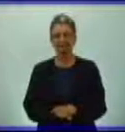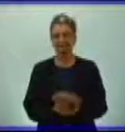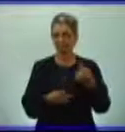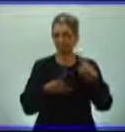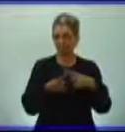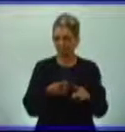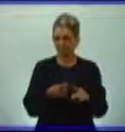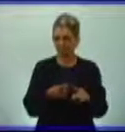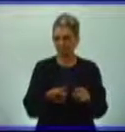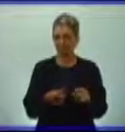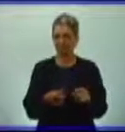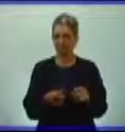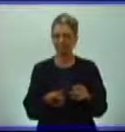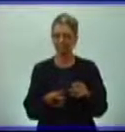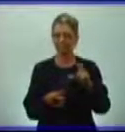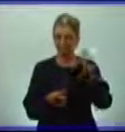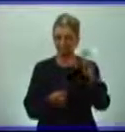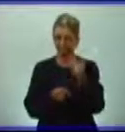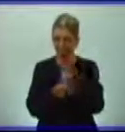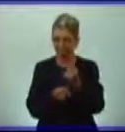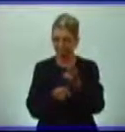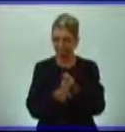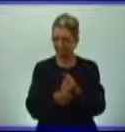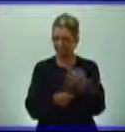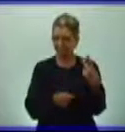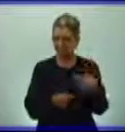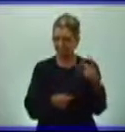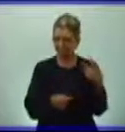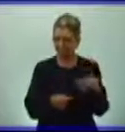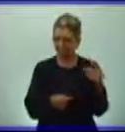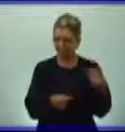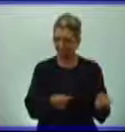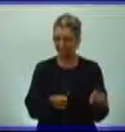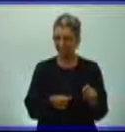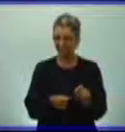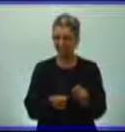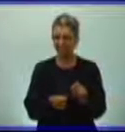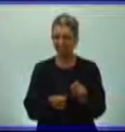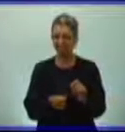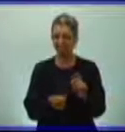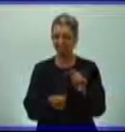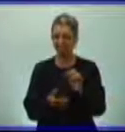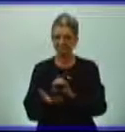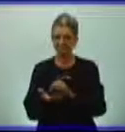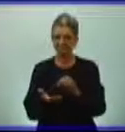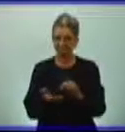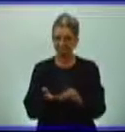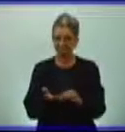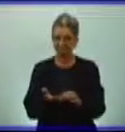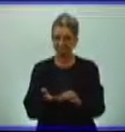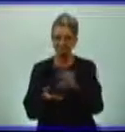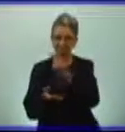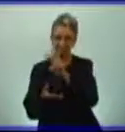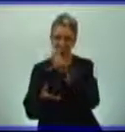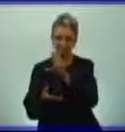También se sugiere trabajar el cuaderno de actividades en